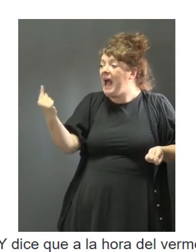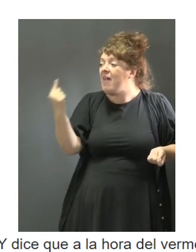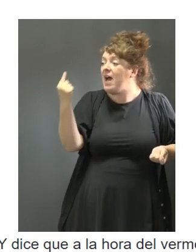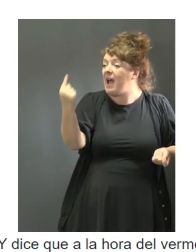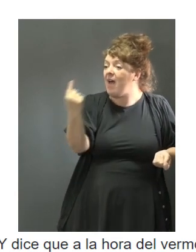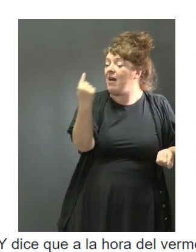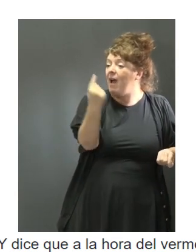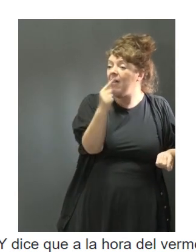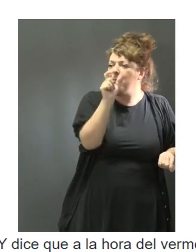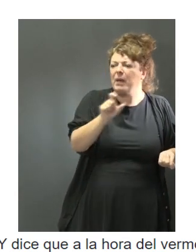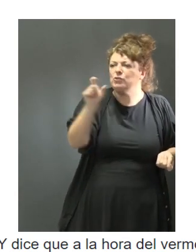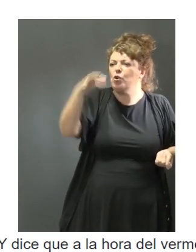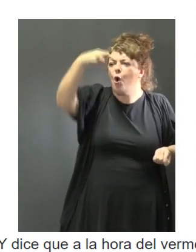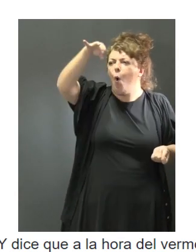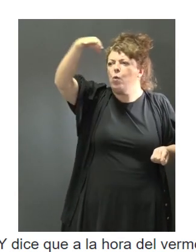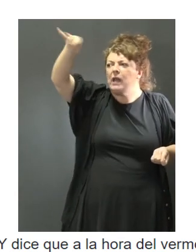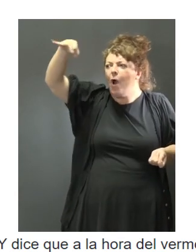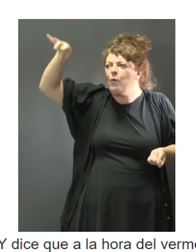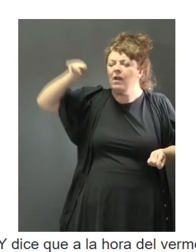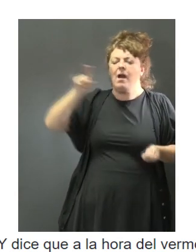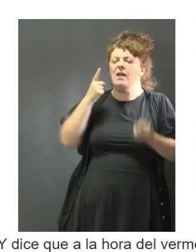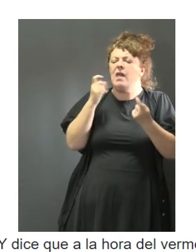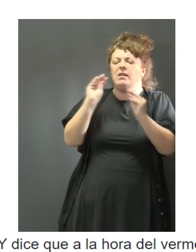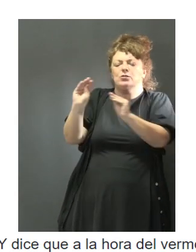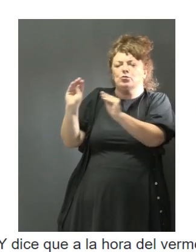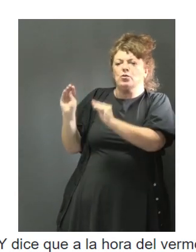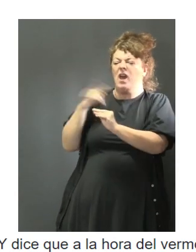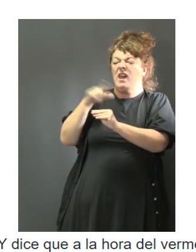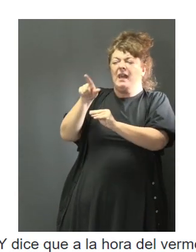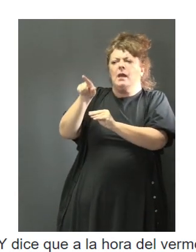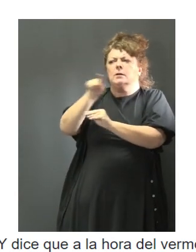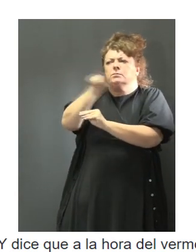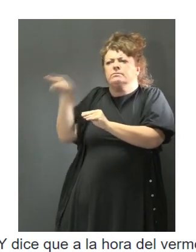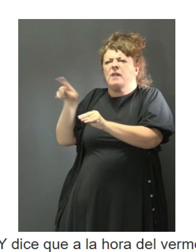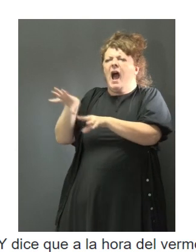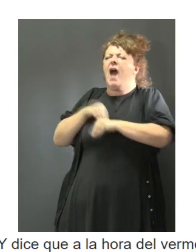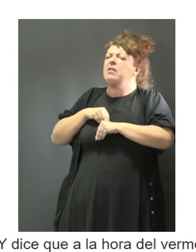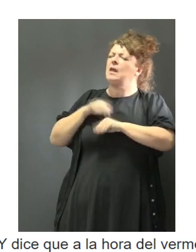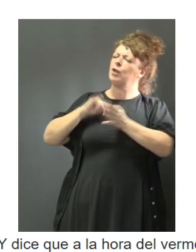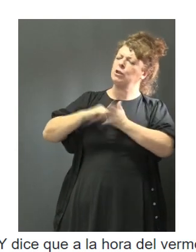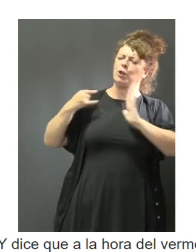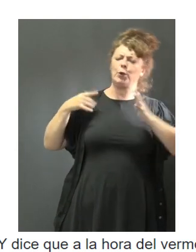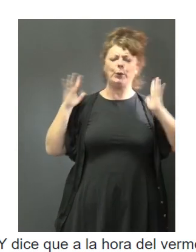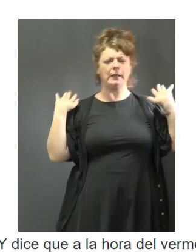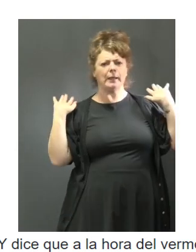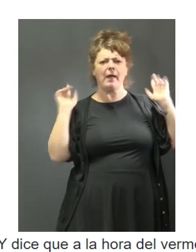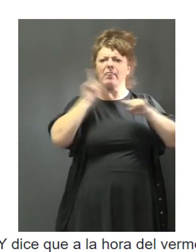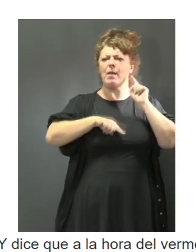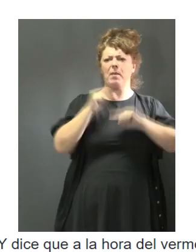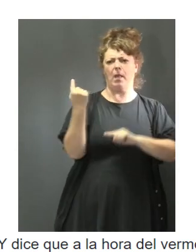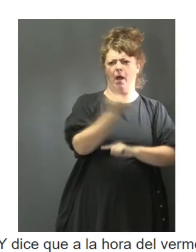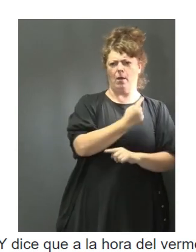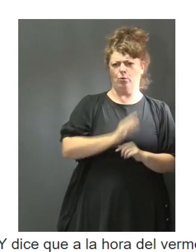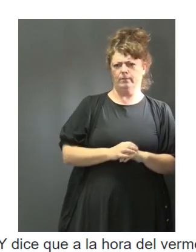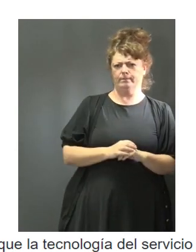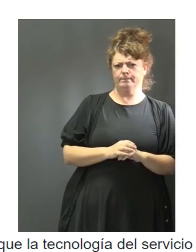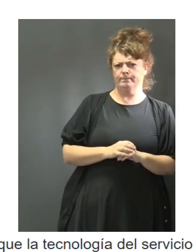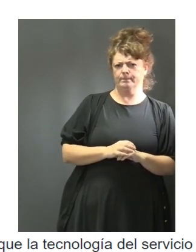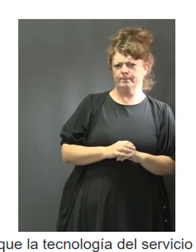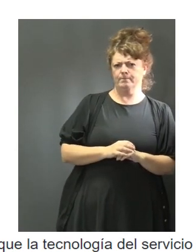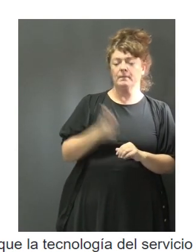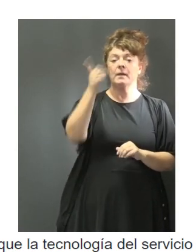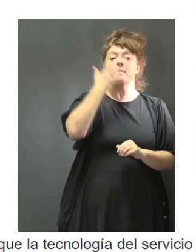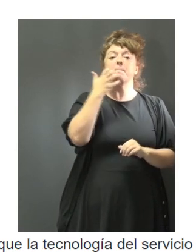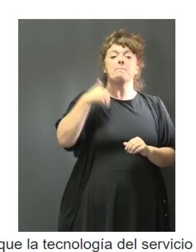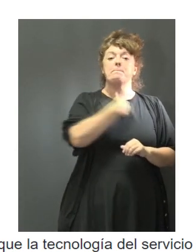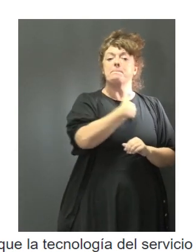es única y su necesidad y aceptación de la tecnología va a ser una. Y por último, respecto a qué papel